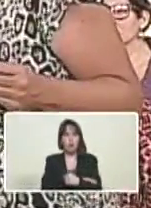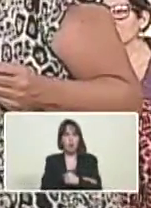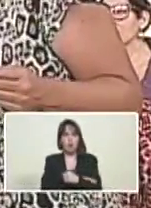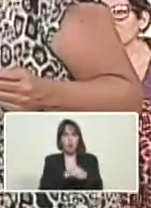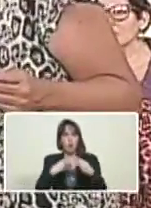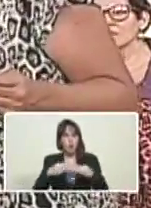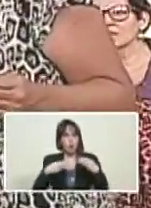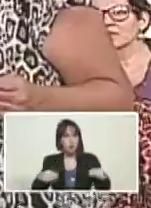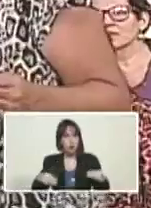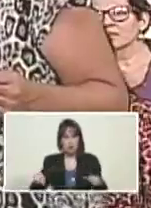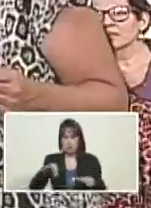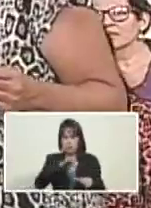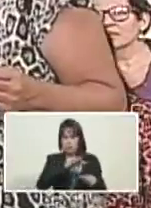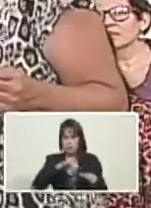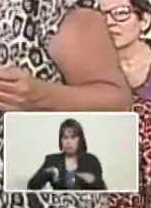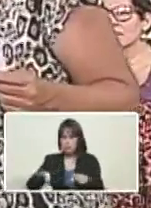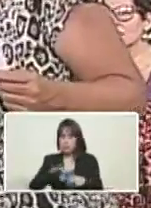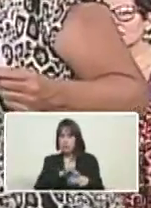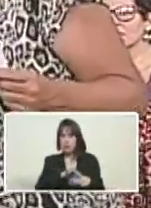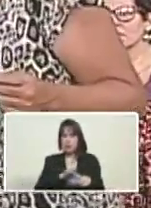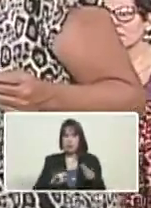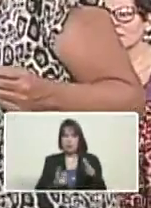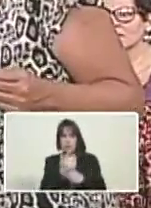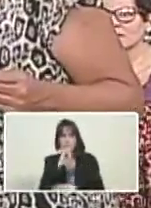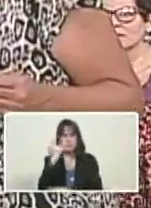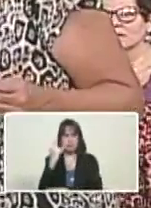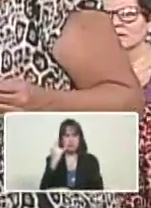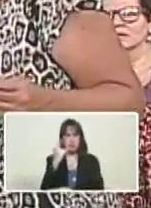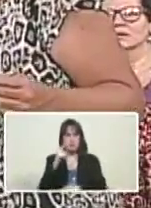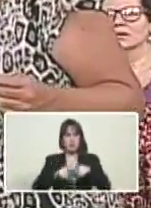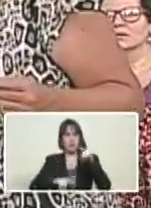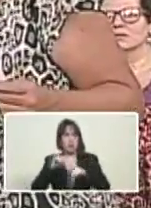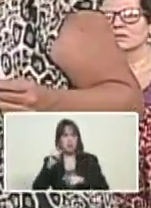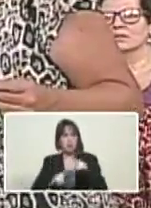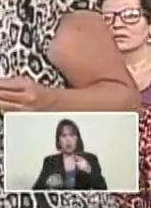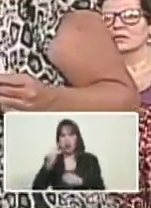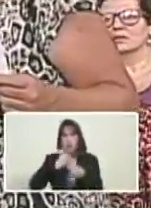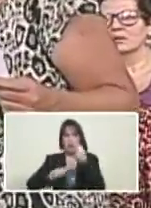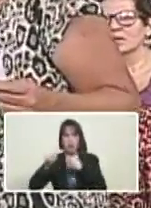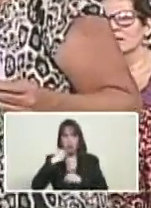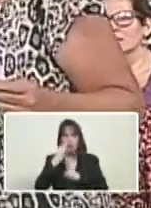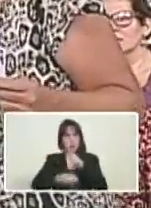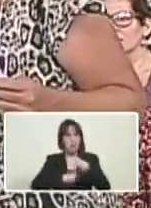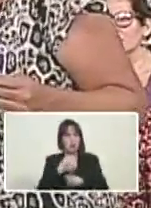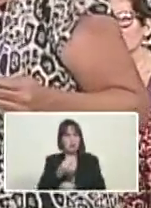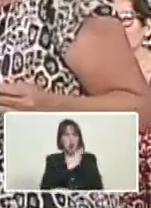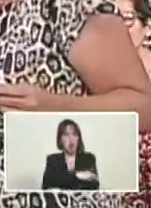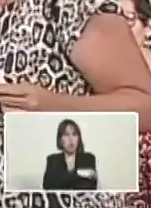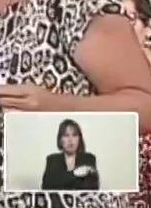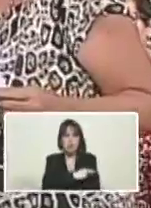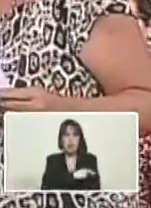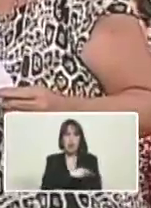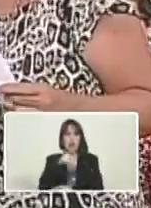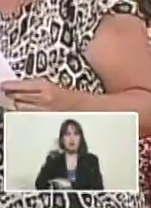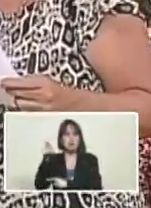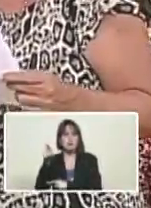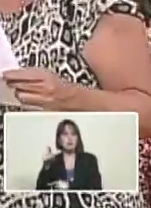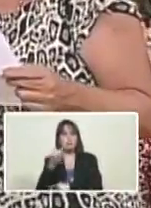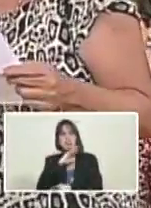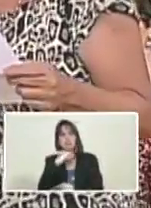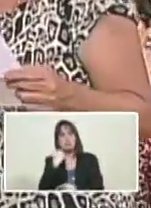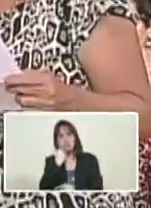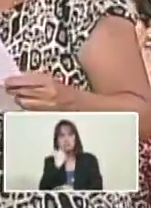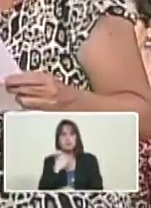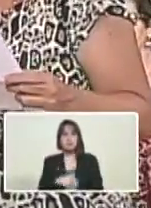presidente, porque de ahí sacaríamos ese ajoporro, ese cebollín, presidente, para nosotros hacerle la comida a esos pacientes que tenemos